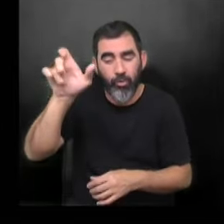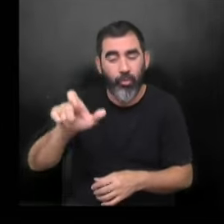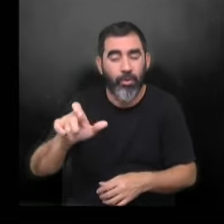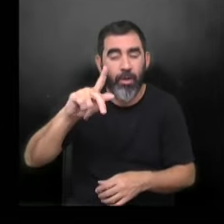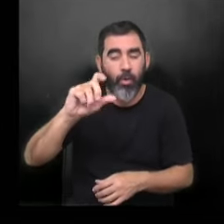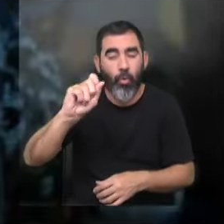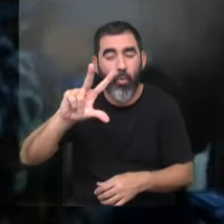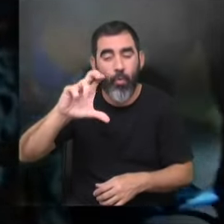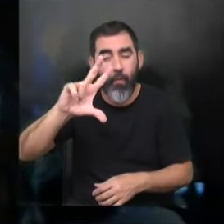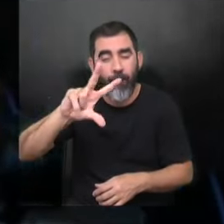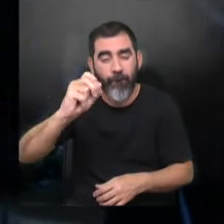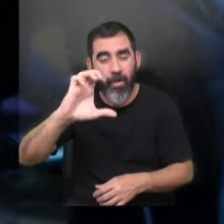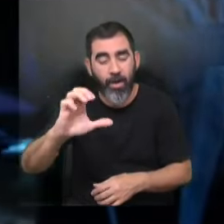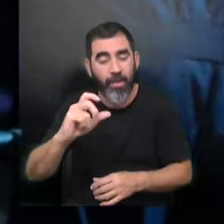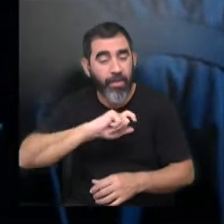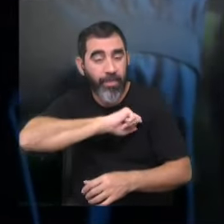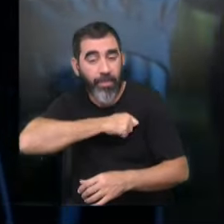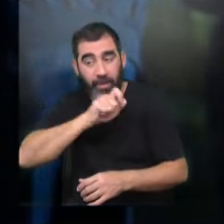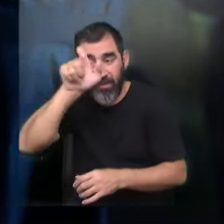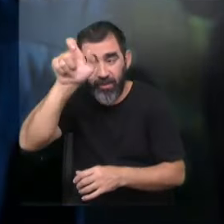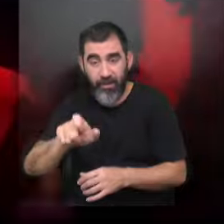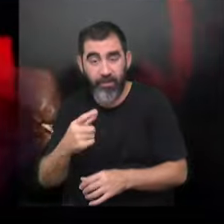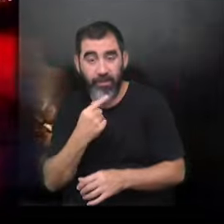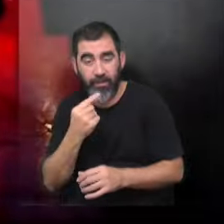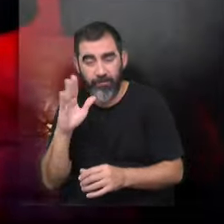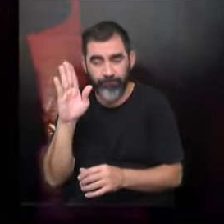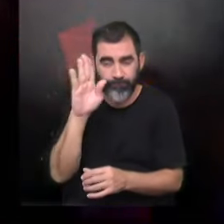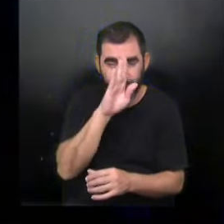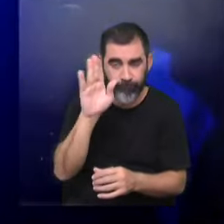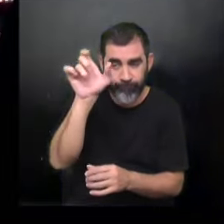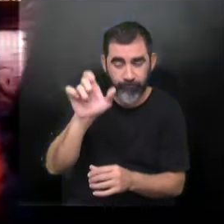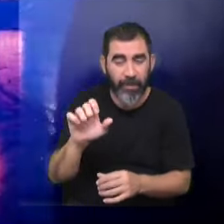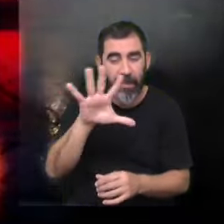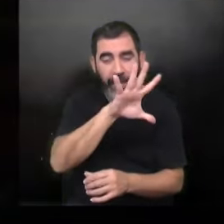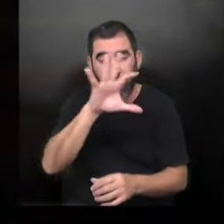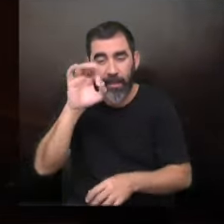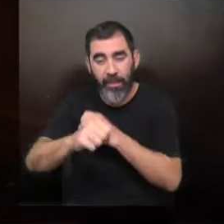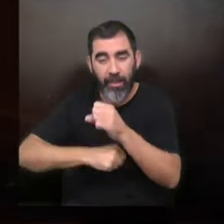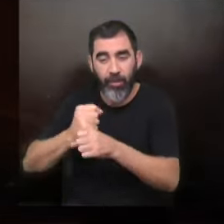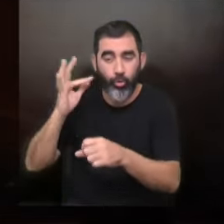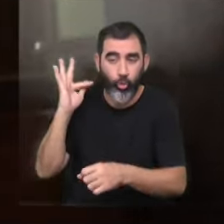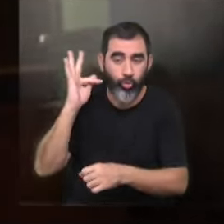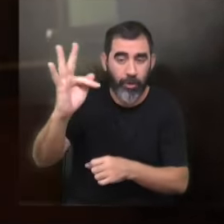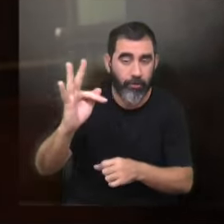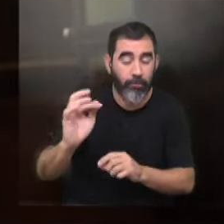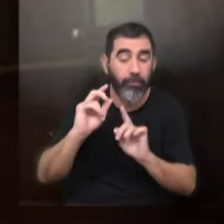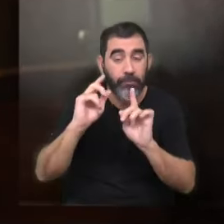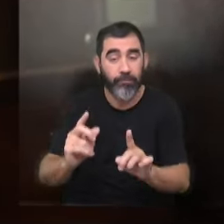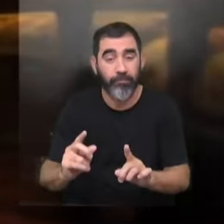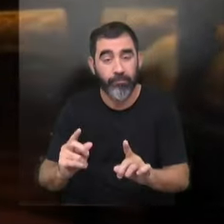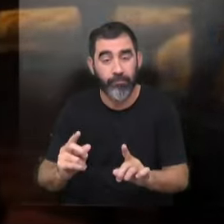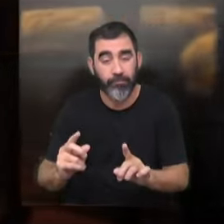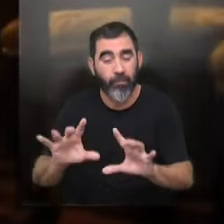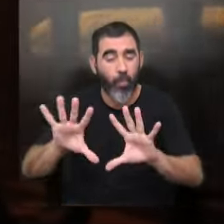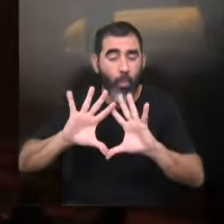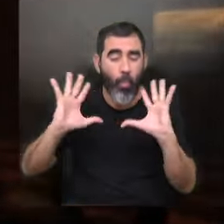un detective que se ve envuelto en una conspiración 500 años en el futuro y en el medio de un